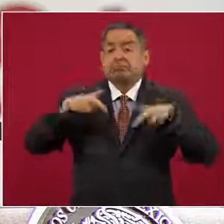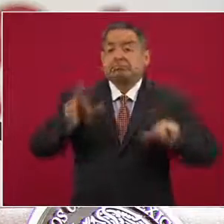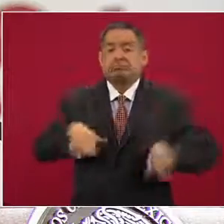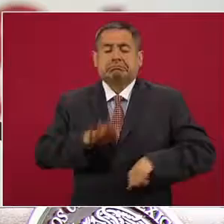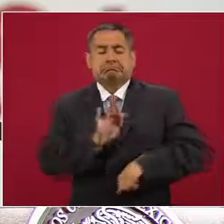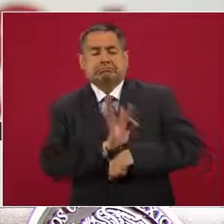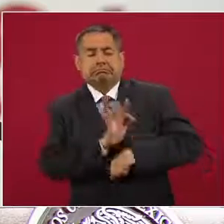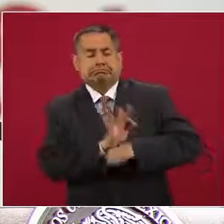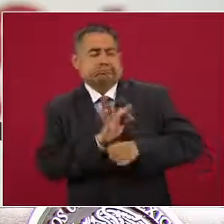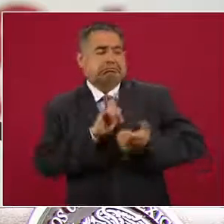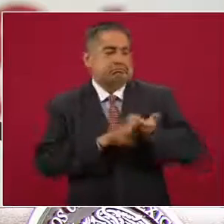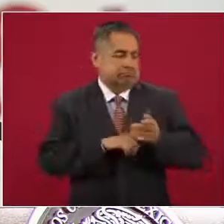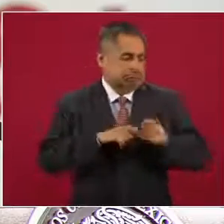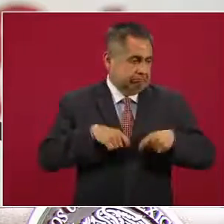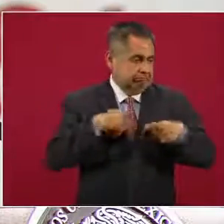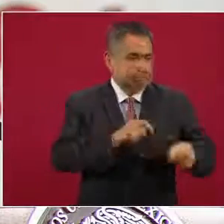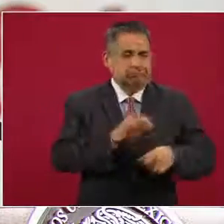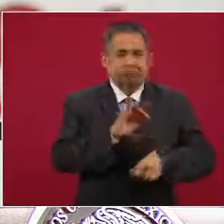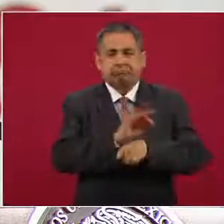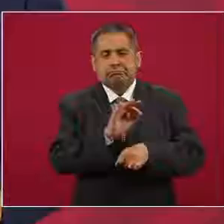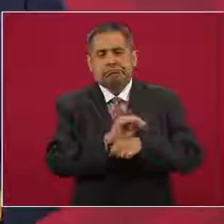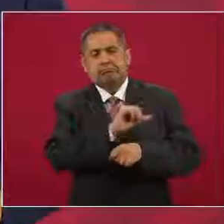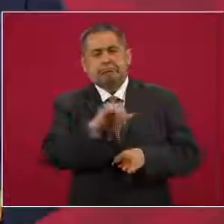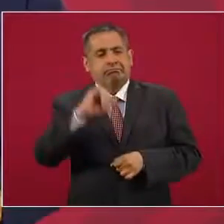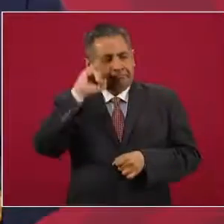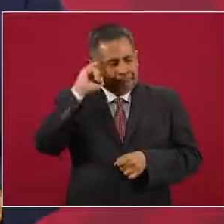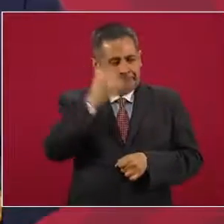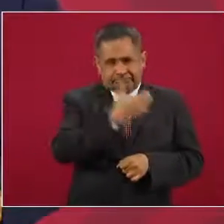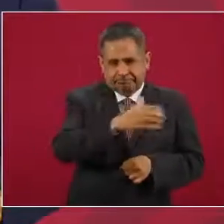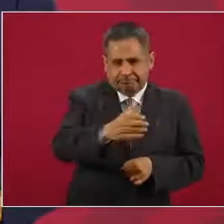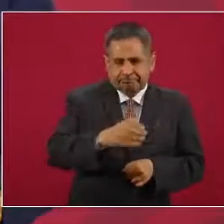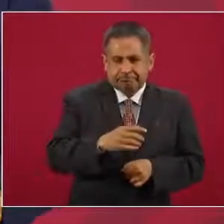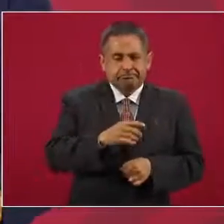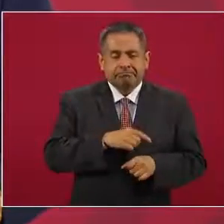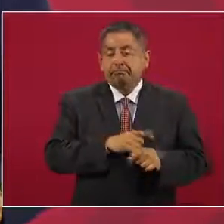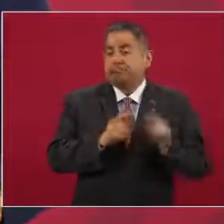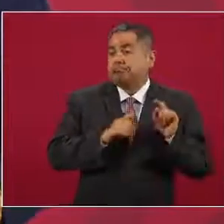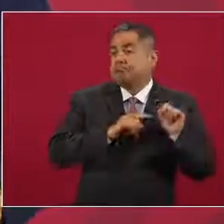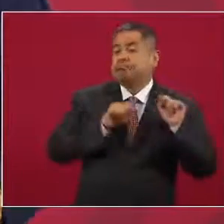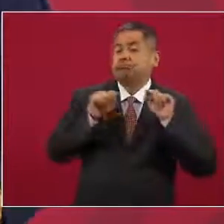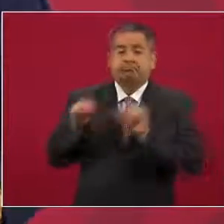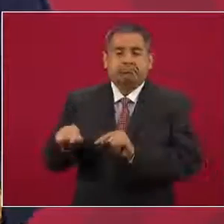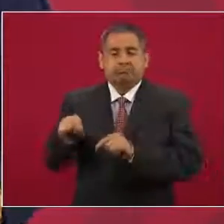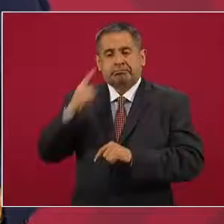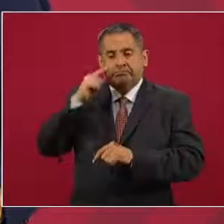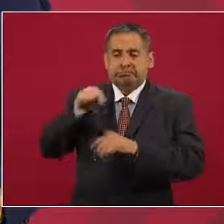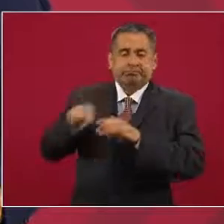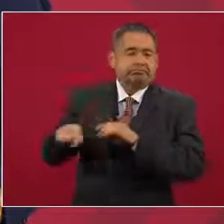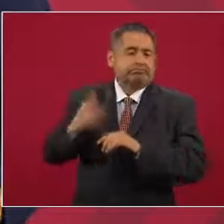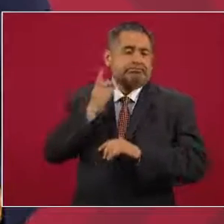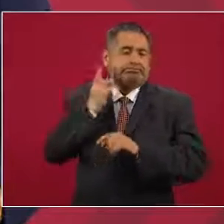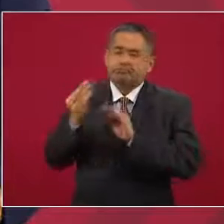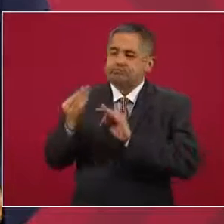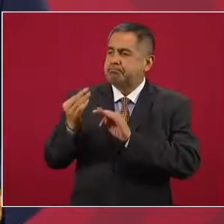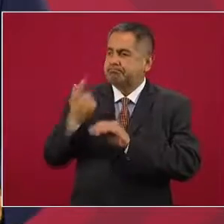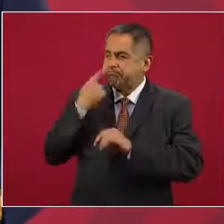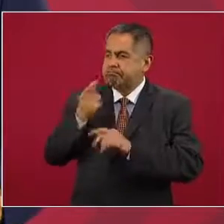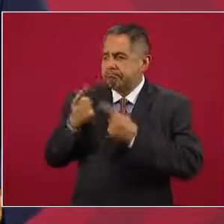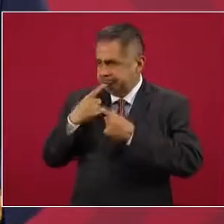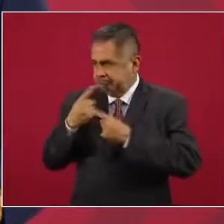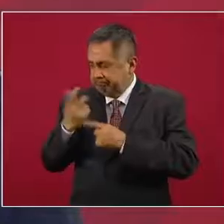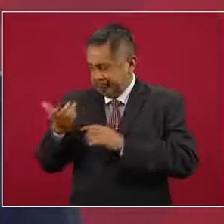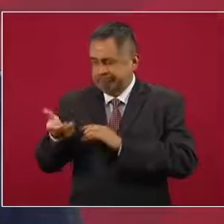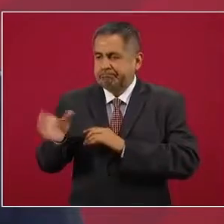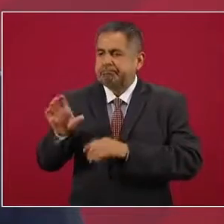supuestamente de organizaciones campesinas, para sacar sus partidas del presupuesto.